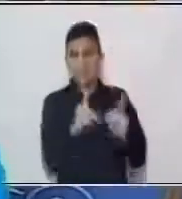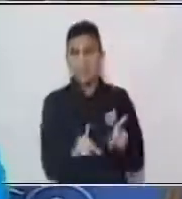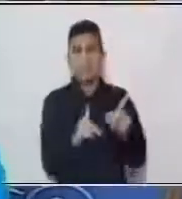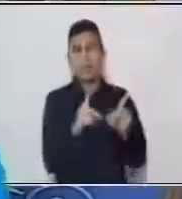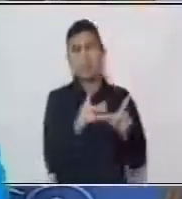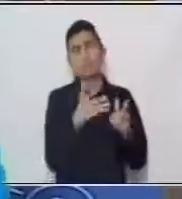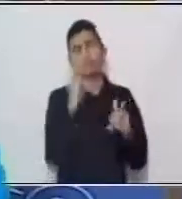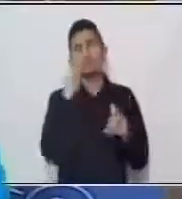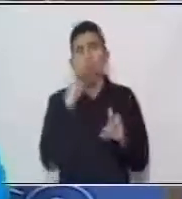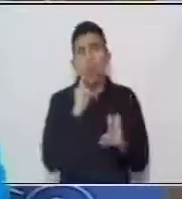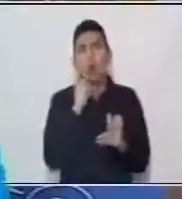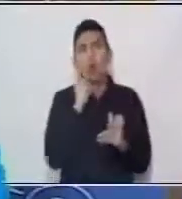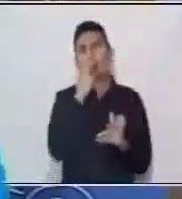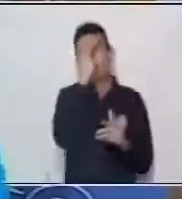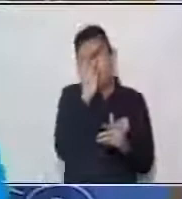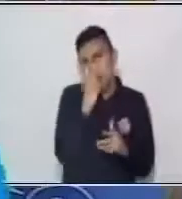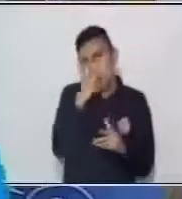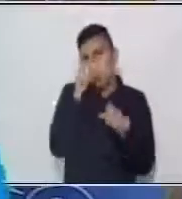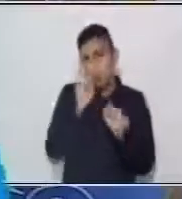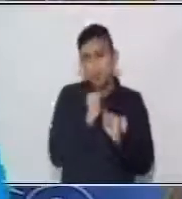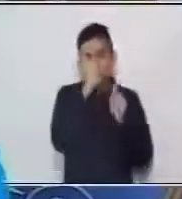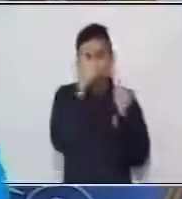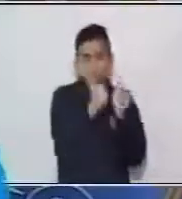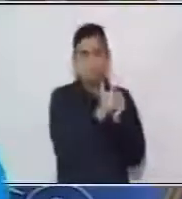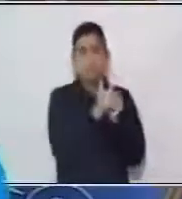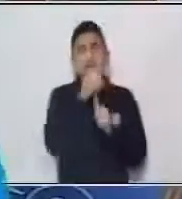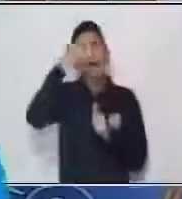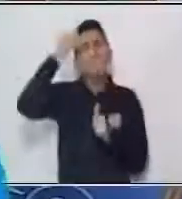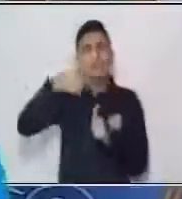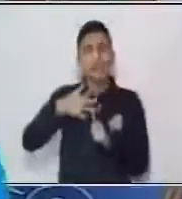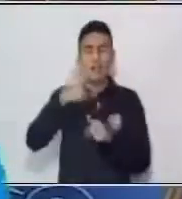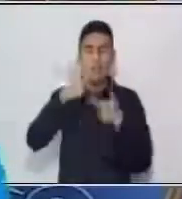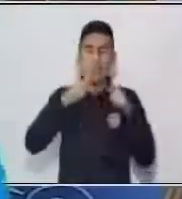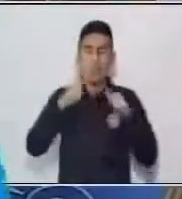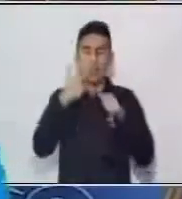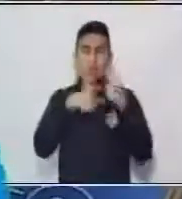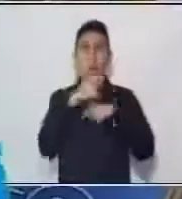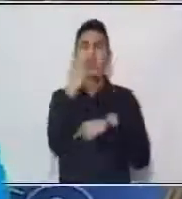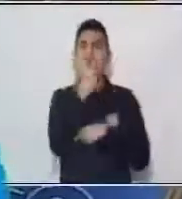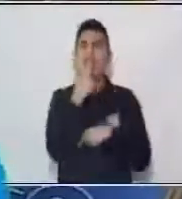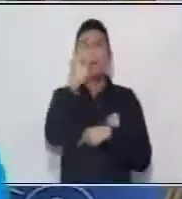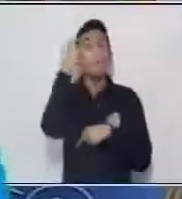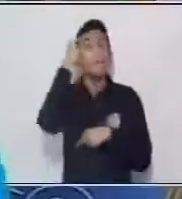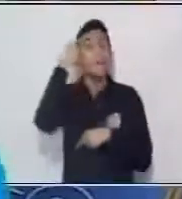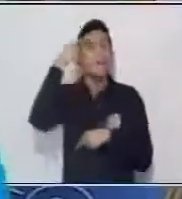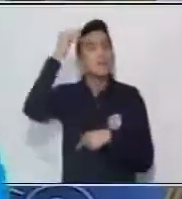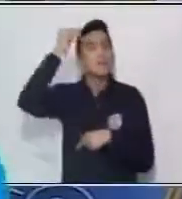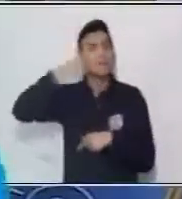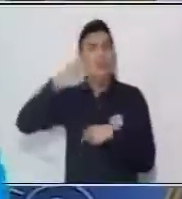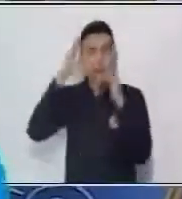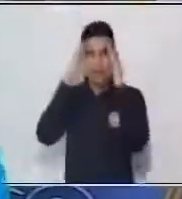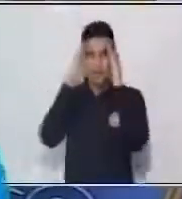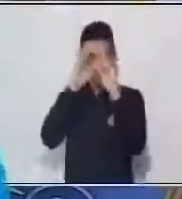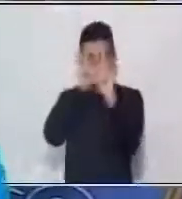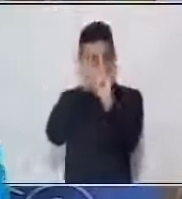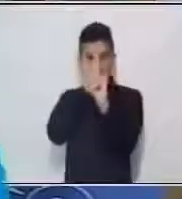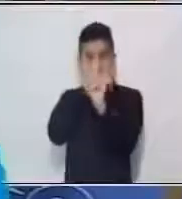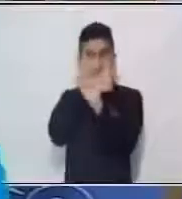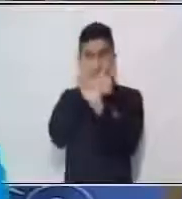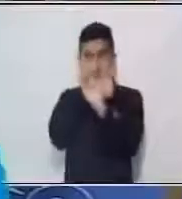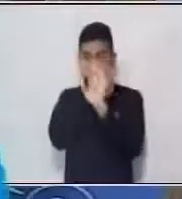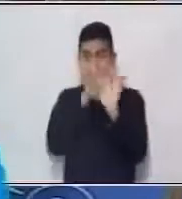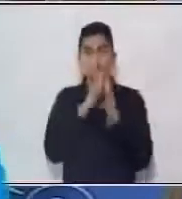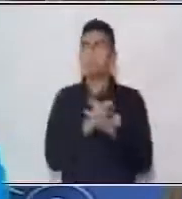tema les ayudará a ejercitar habilidades lingüísticas, así como de pensamiento y también de atención. Antes de